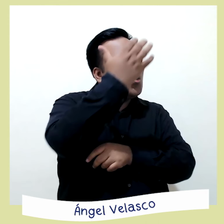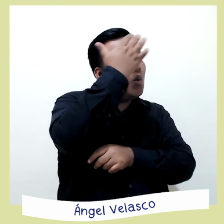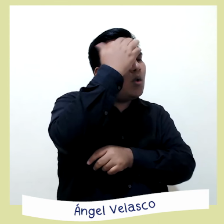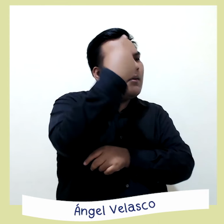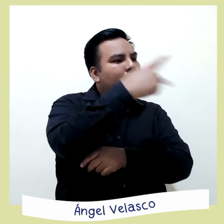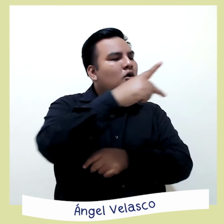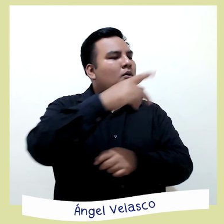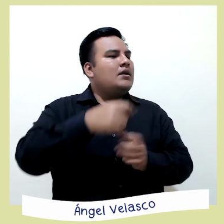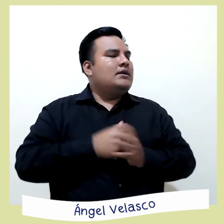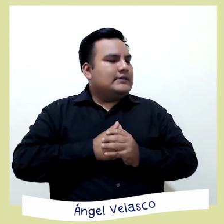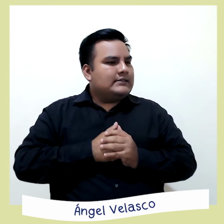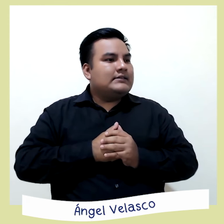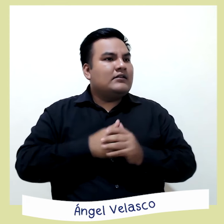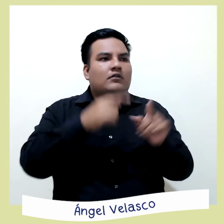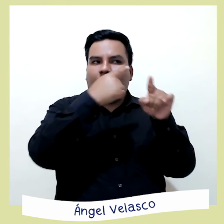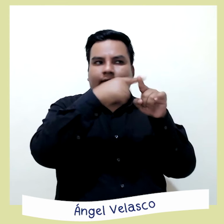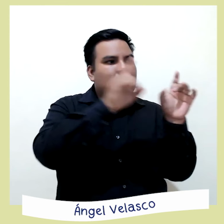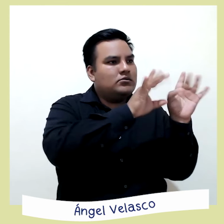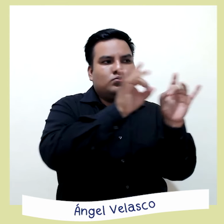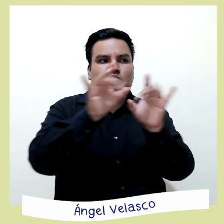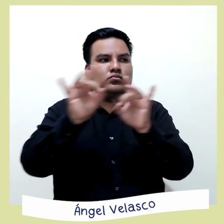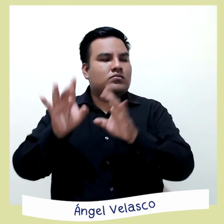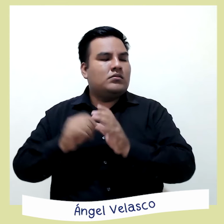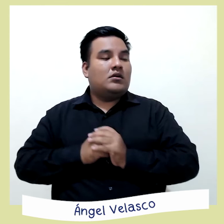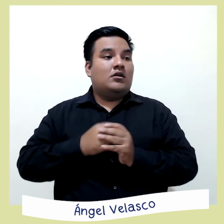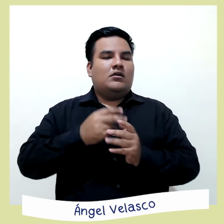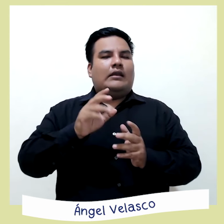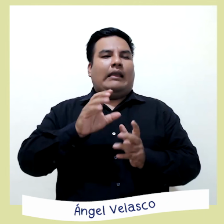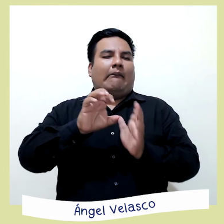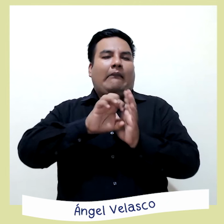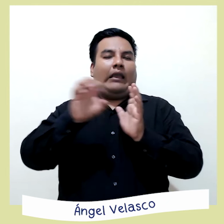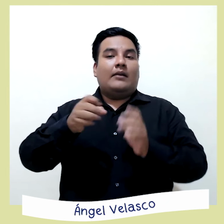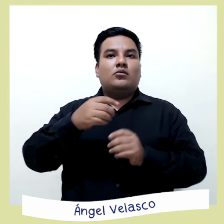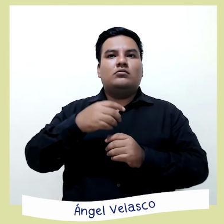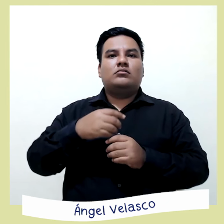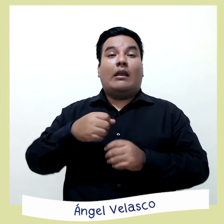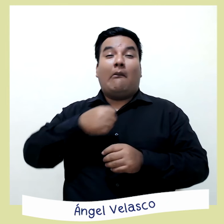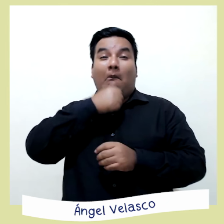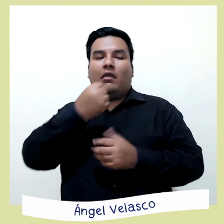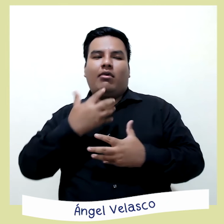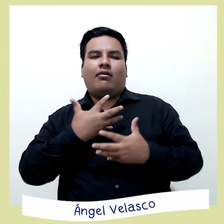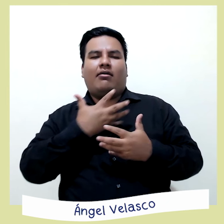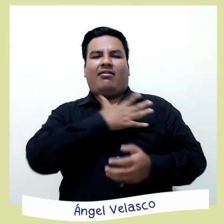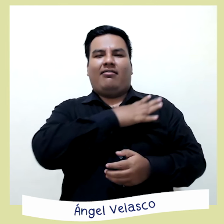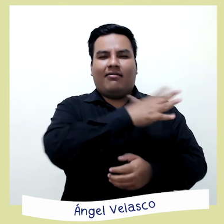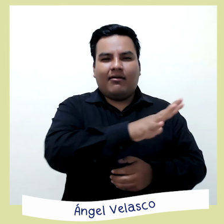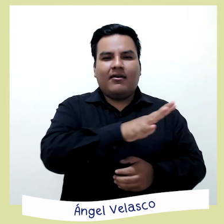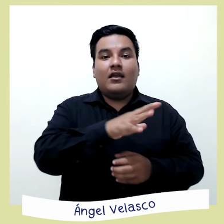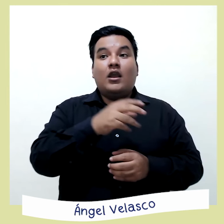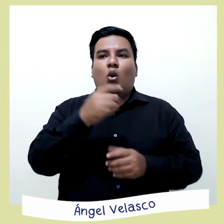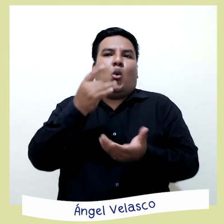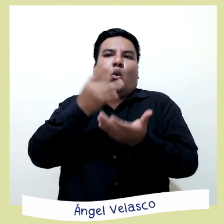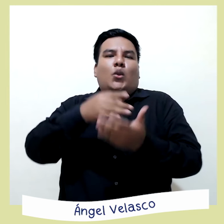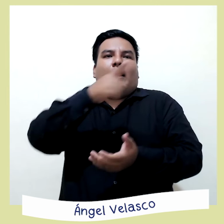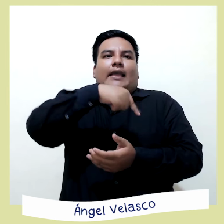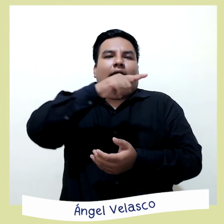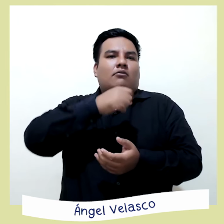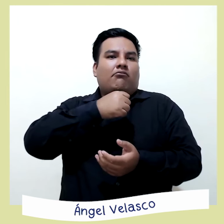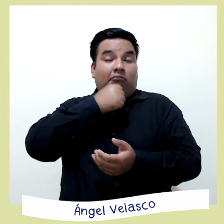las experiencias discriminatorias que viven las personas mayores en diferentes ámbitos. Aunque pensemos que